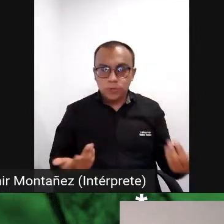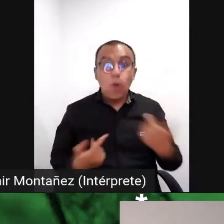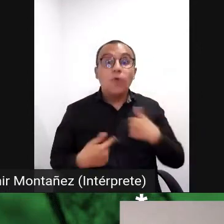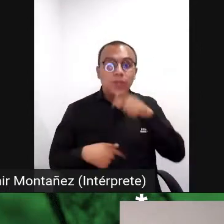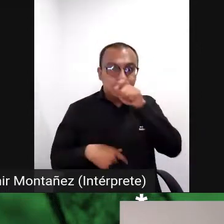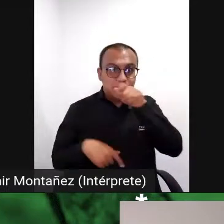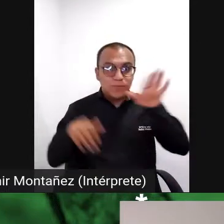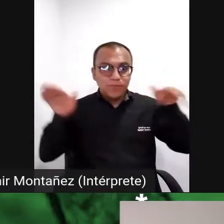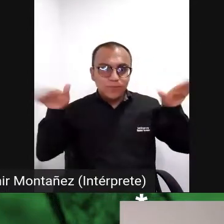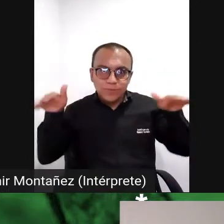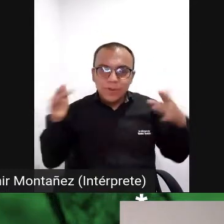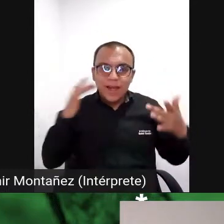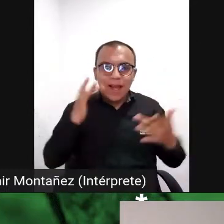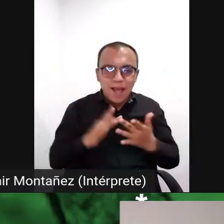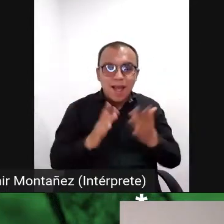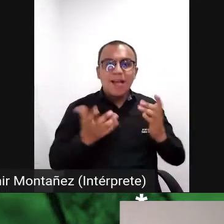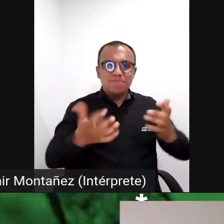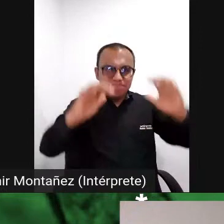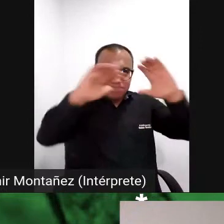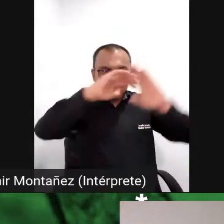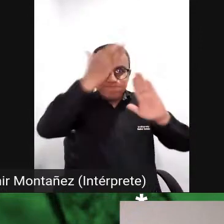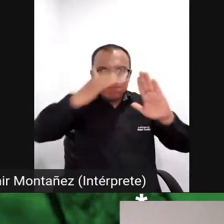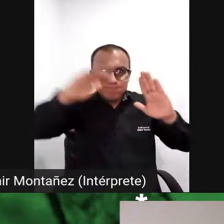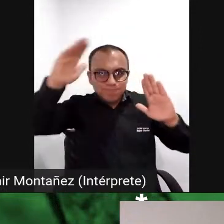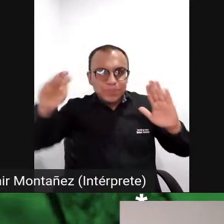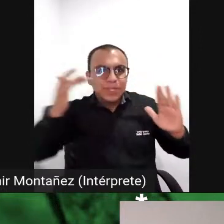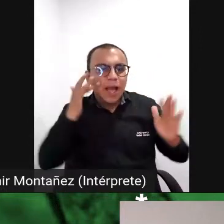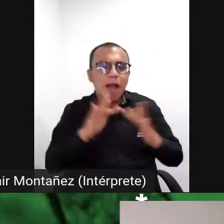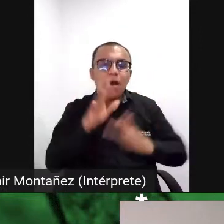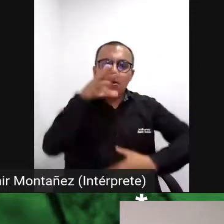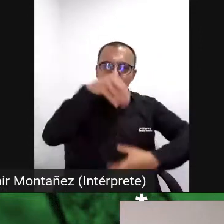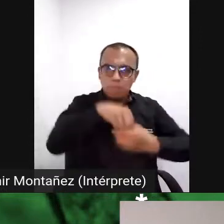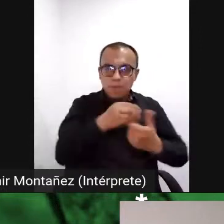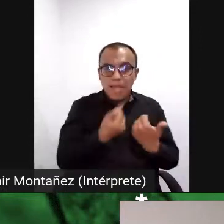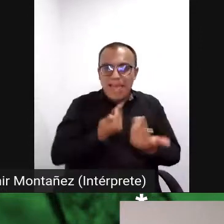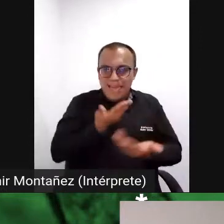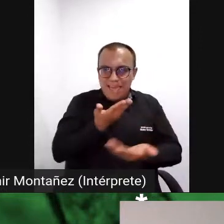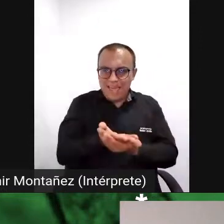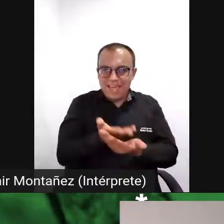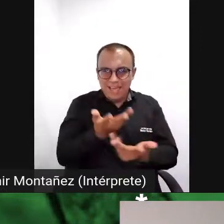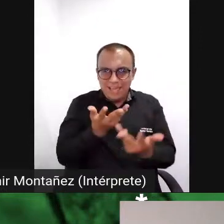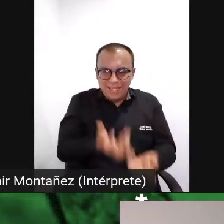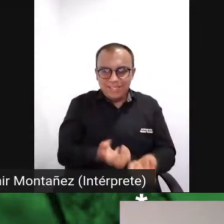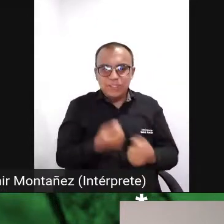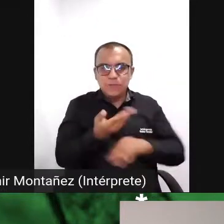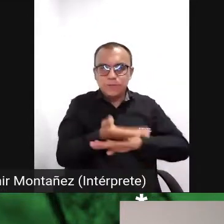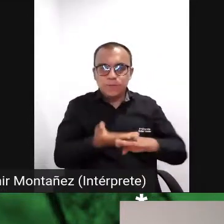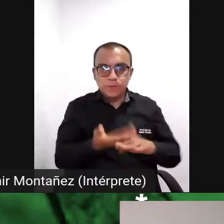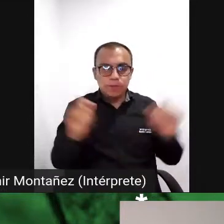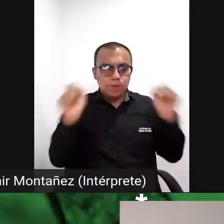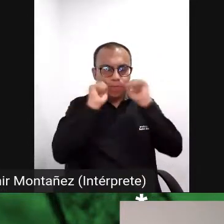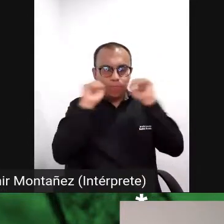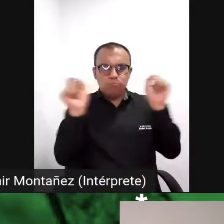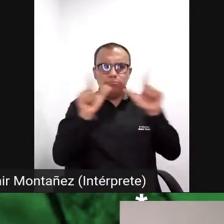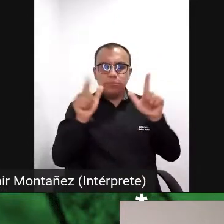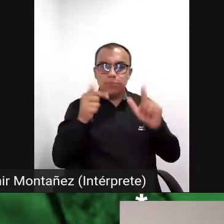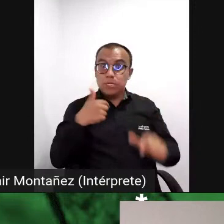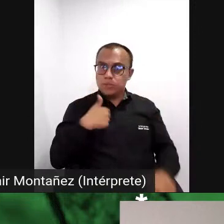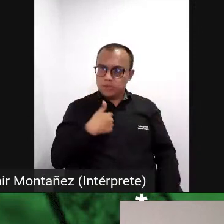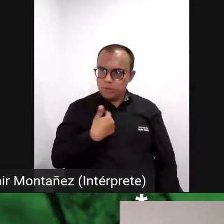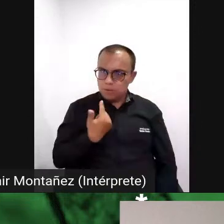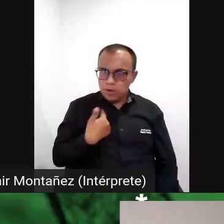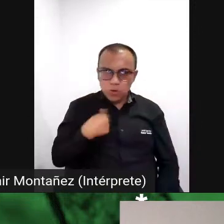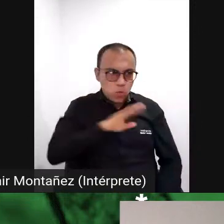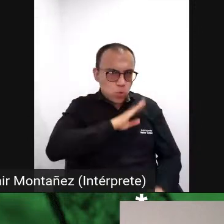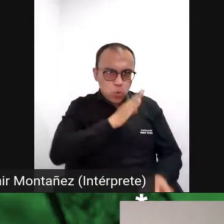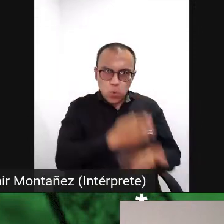en los cerros de Bogotá, en las cavernas, y a eso fue a lo que quisimos apelar, ¿no? Como que fue una sorpresa enorme que uno dijera, no puede ser, yo nunca he visto